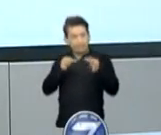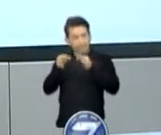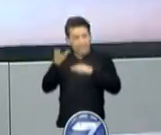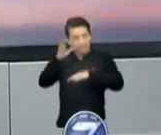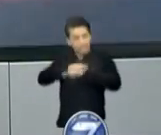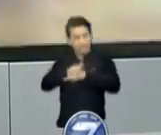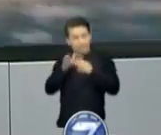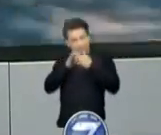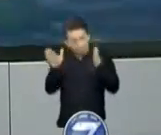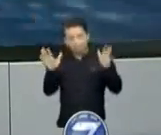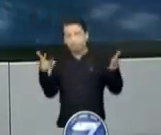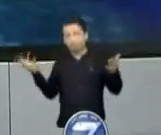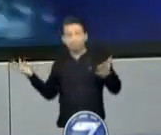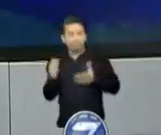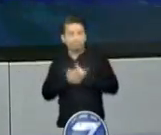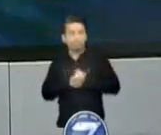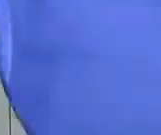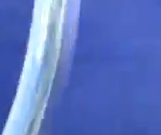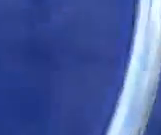nuevamente josé